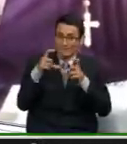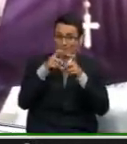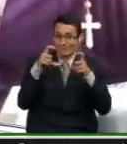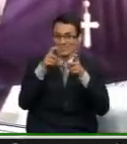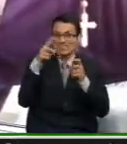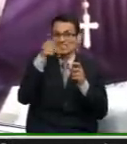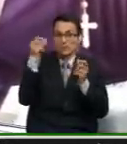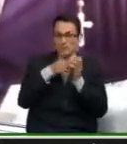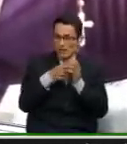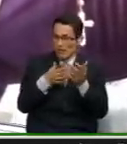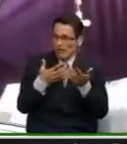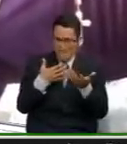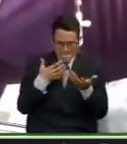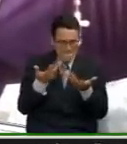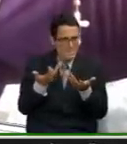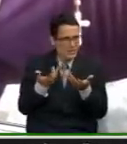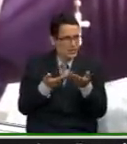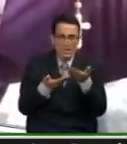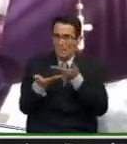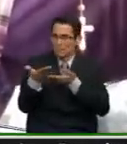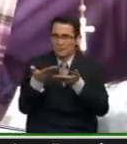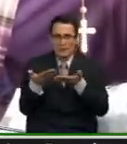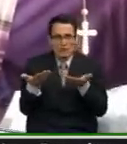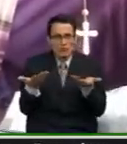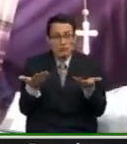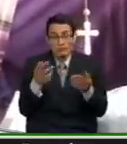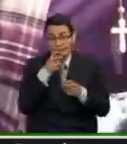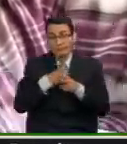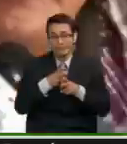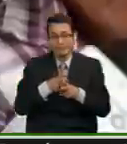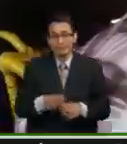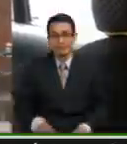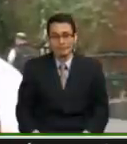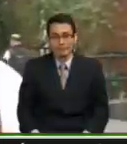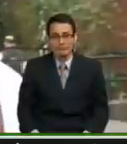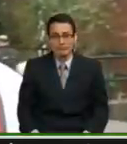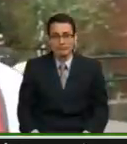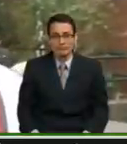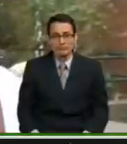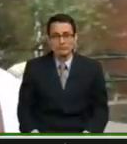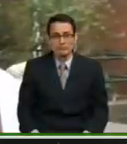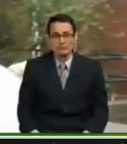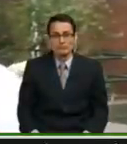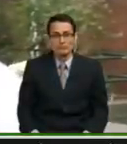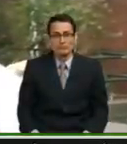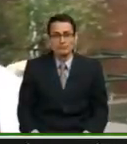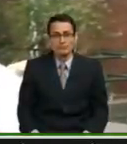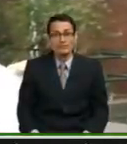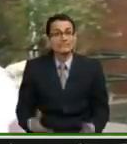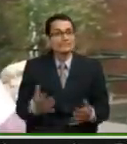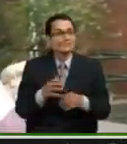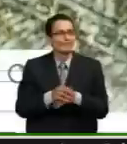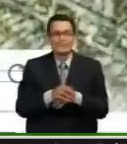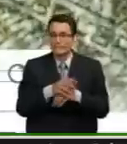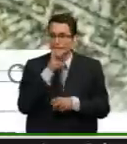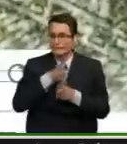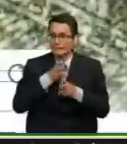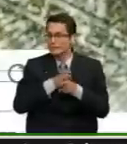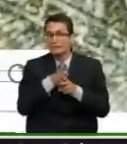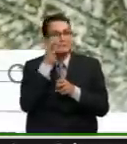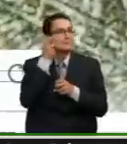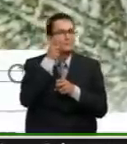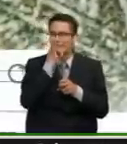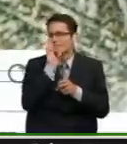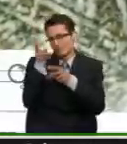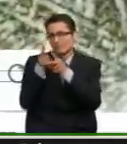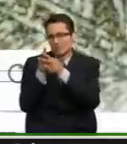pues se demoraría mientras le daría los vueltos, ¿no? Pues me tocaría ponerme a bregar, a ver, a pedir el